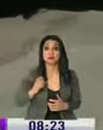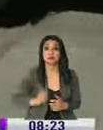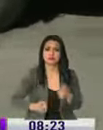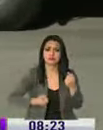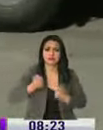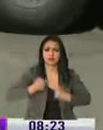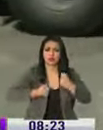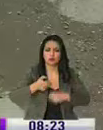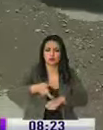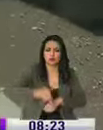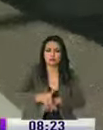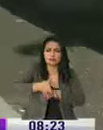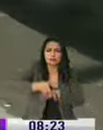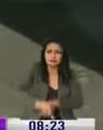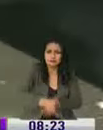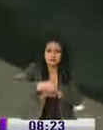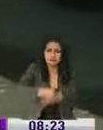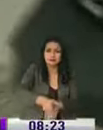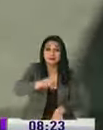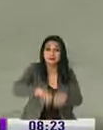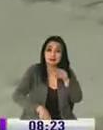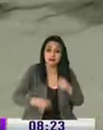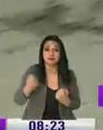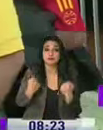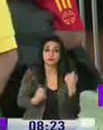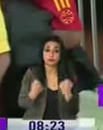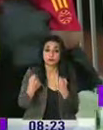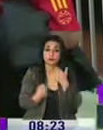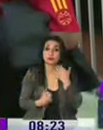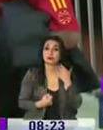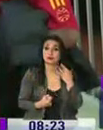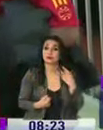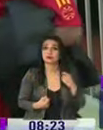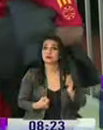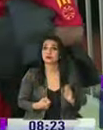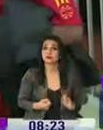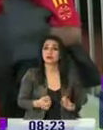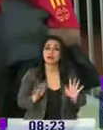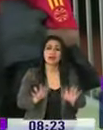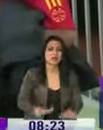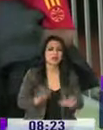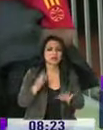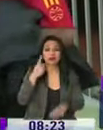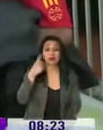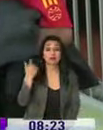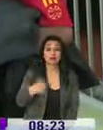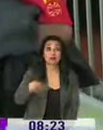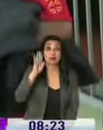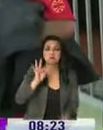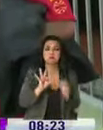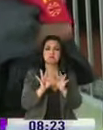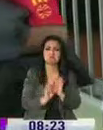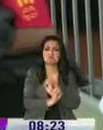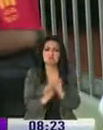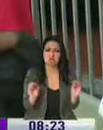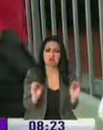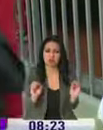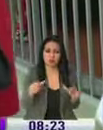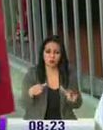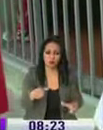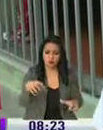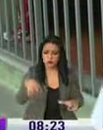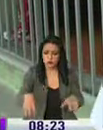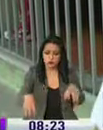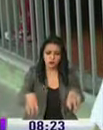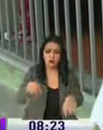en los huecos, provocando el daño en los automotores. Bueno, eso sí ha venido de tanto tiempo así, pues de algunos años que ha venido así, se